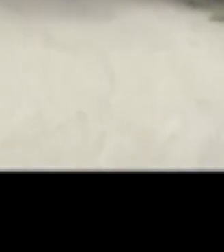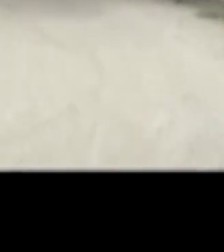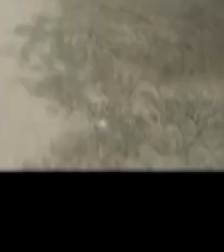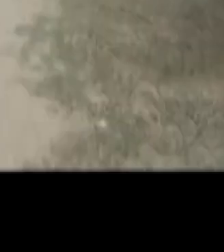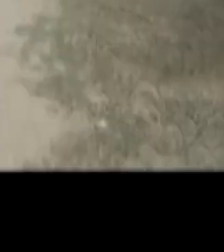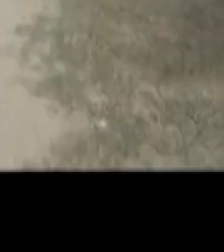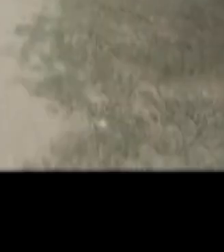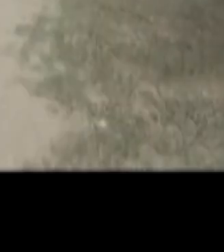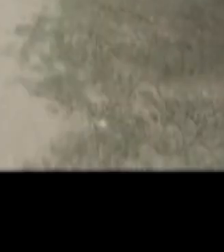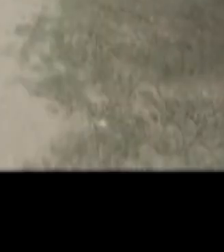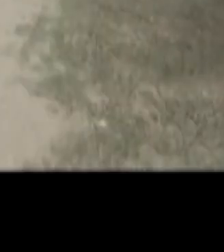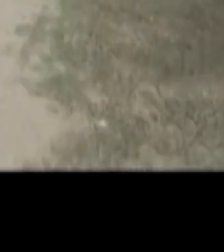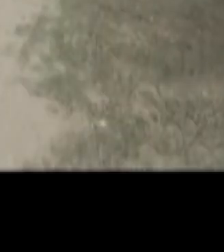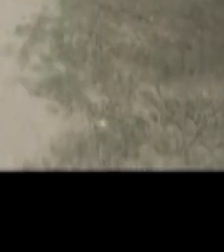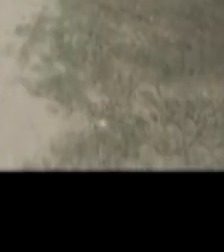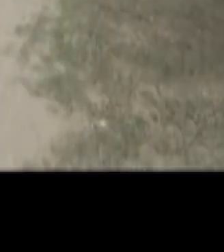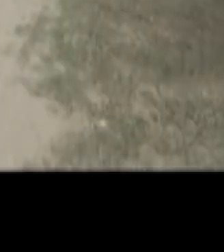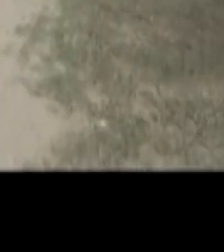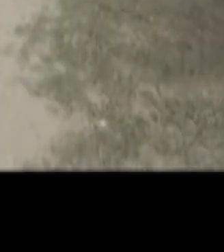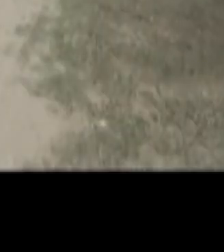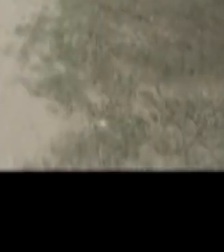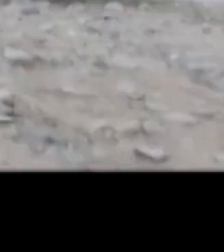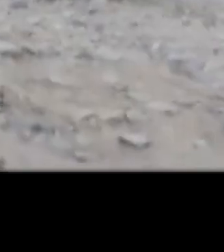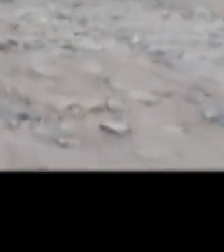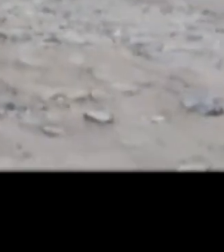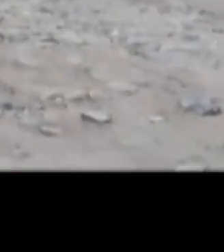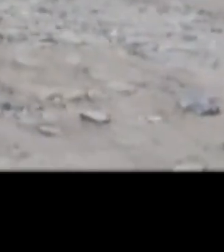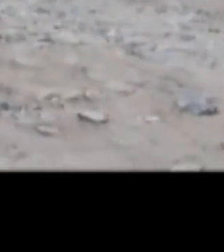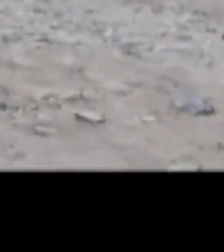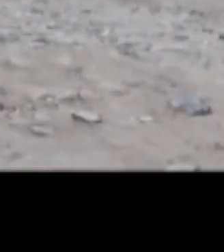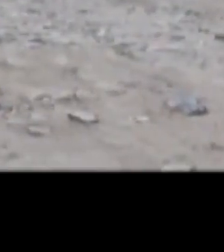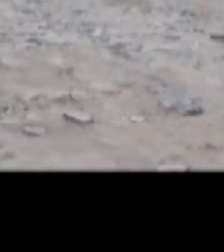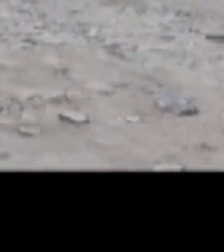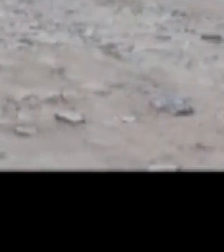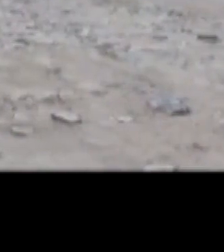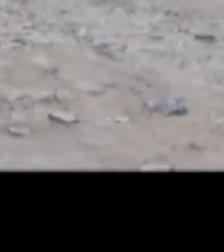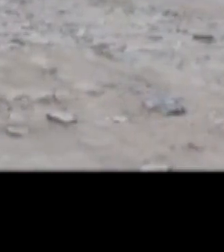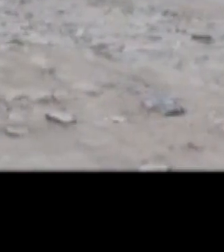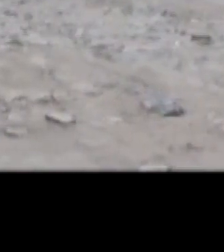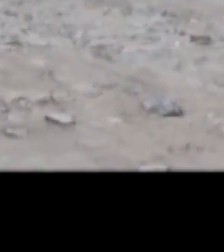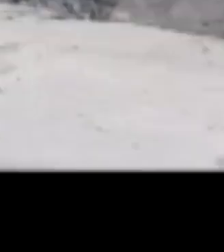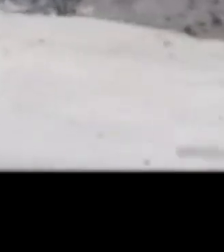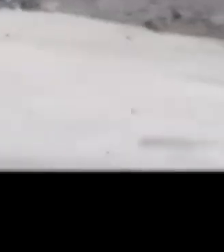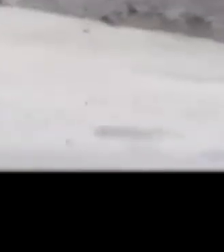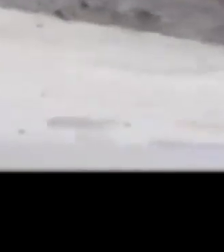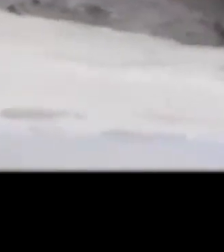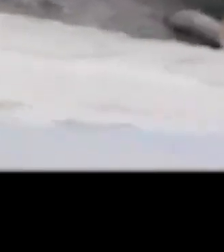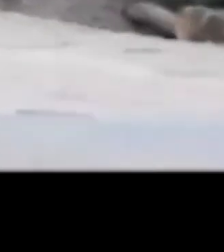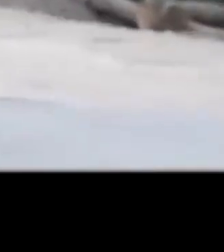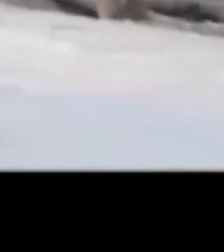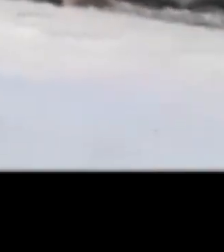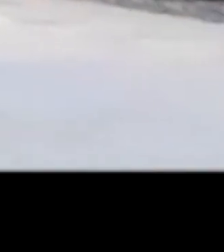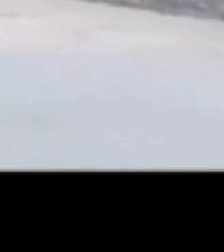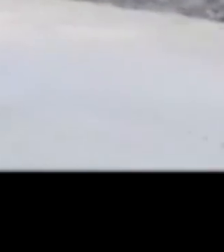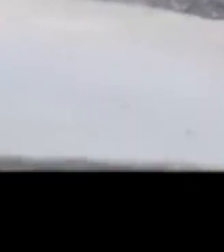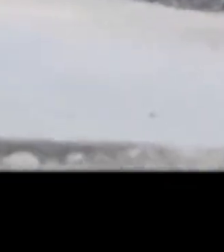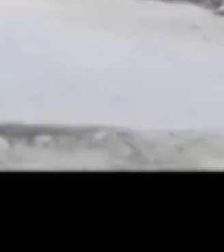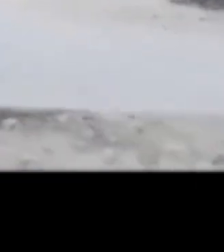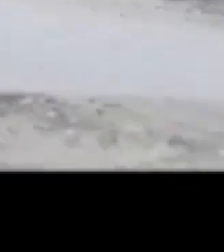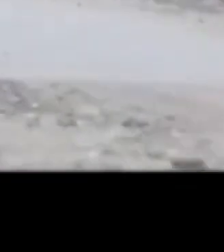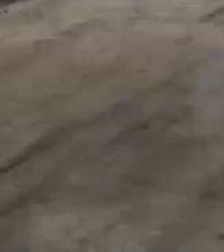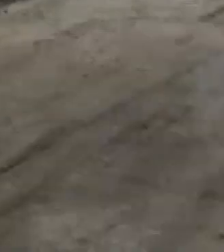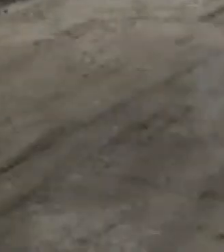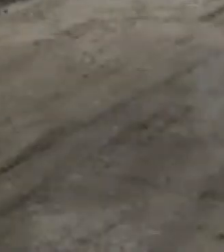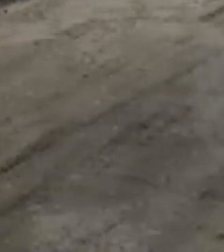a cambiar las condiciones que actualmente estamos viendo en pantalla por condiciones